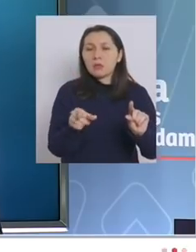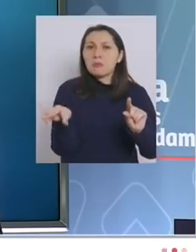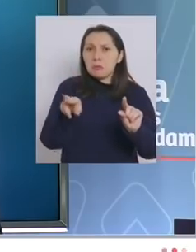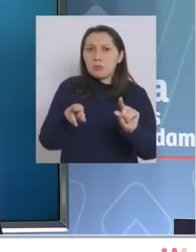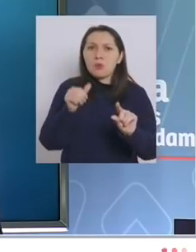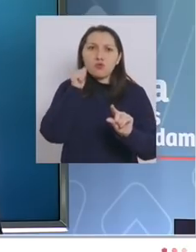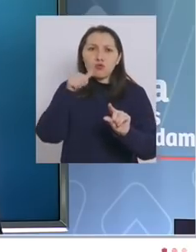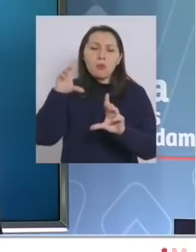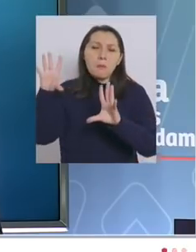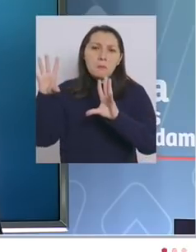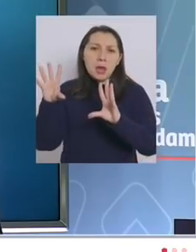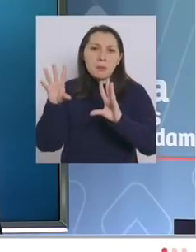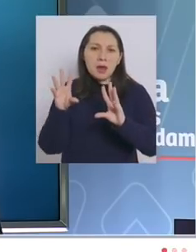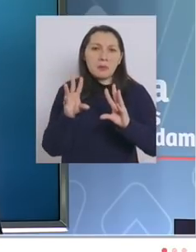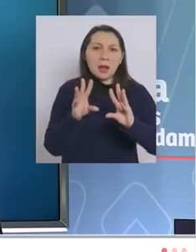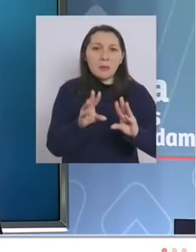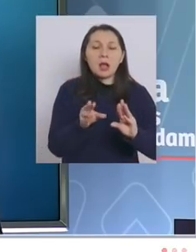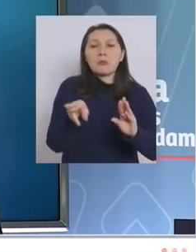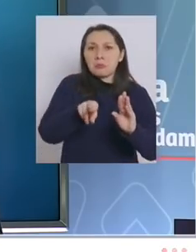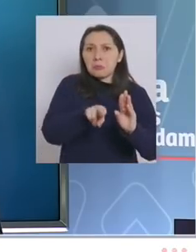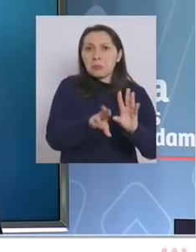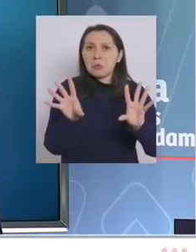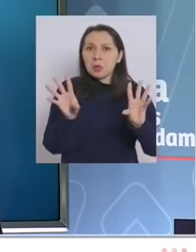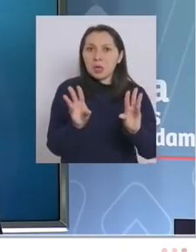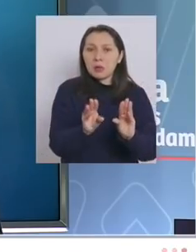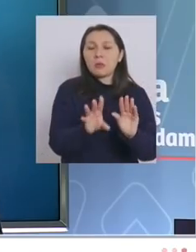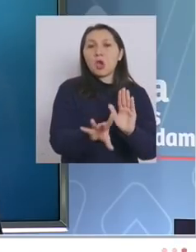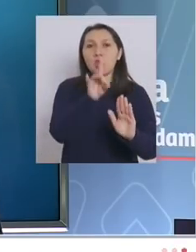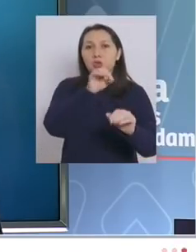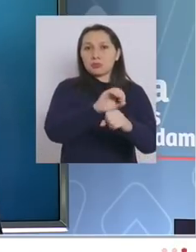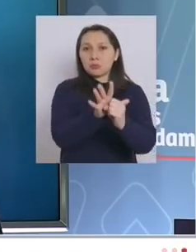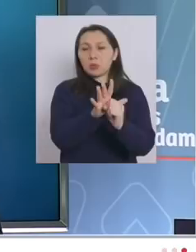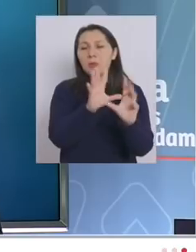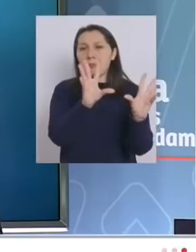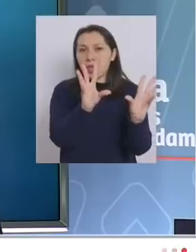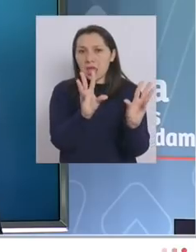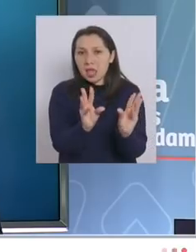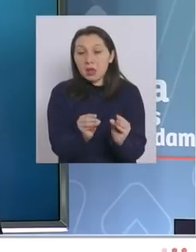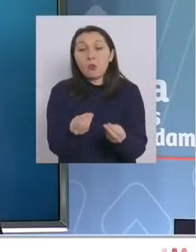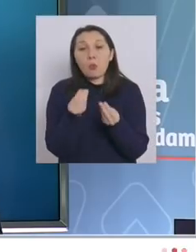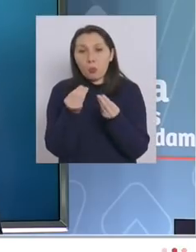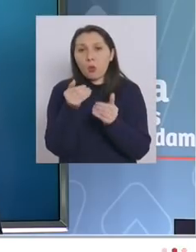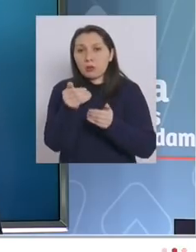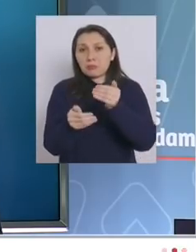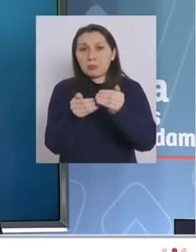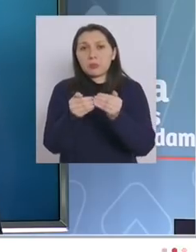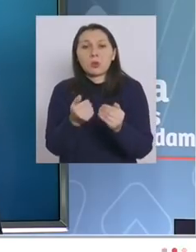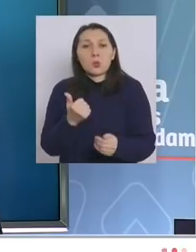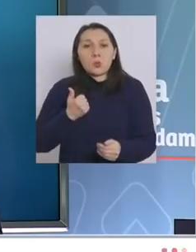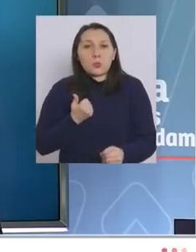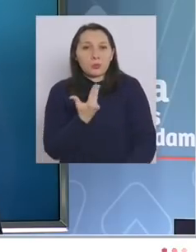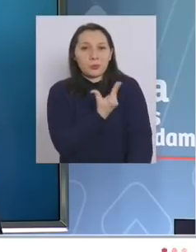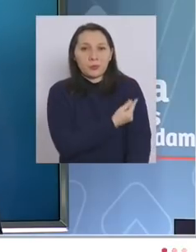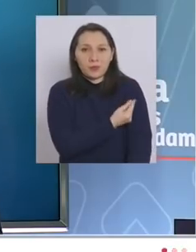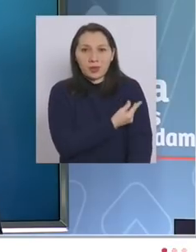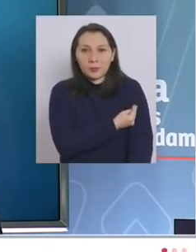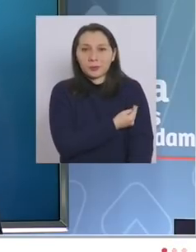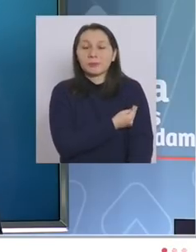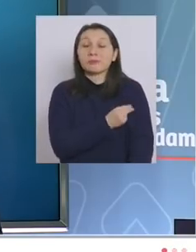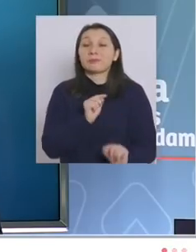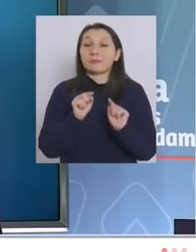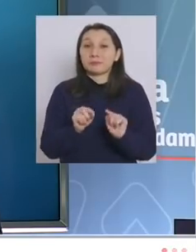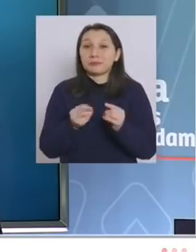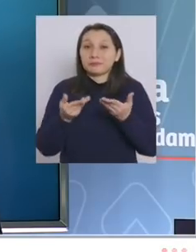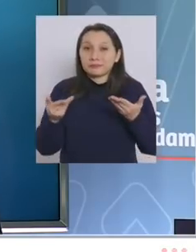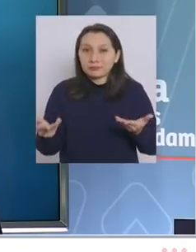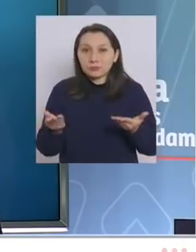persistente de los casos, una disminución persistente de la positividad y también un buen avance en la vacunación. Es por